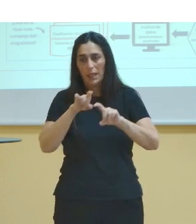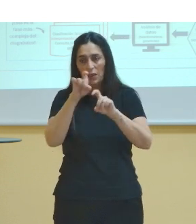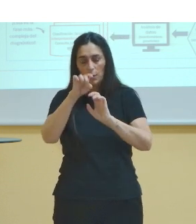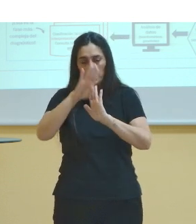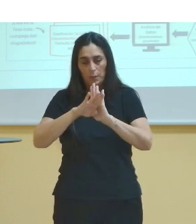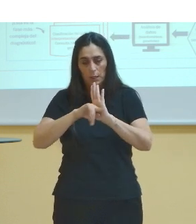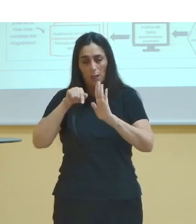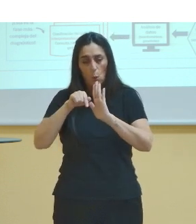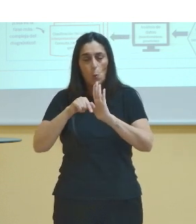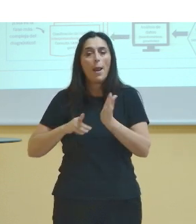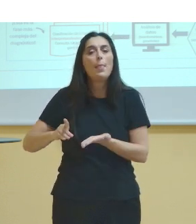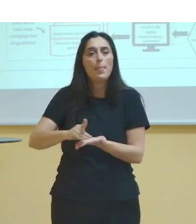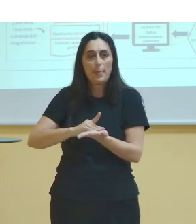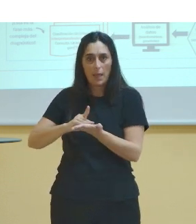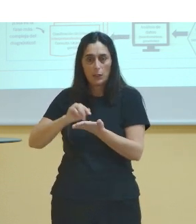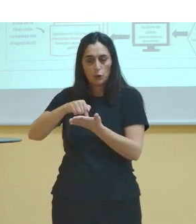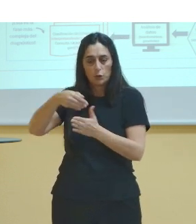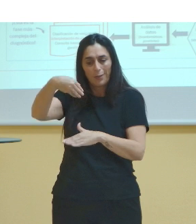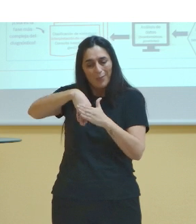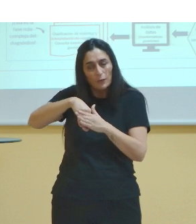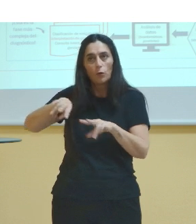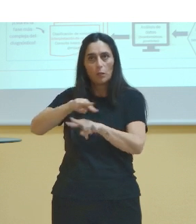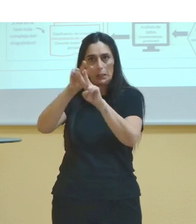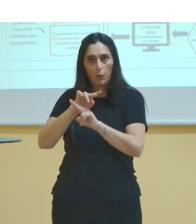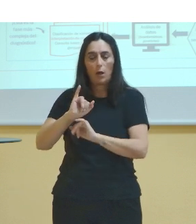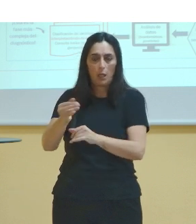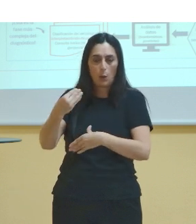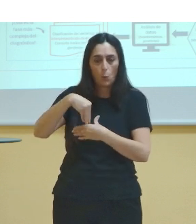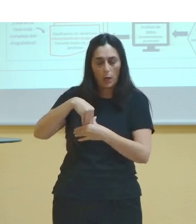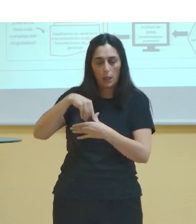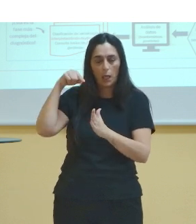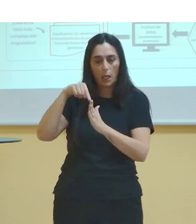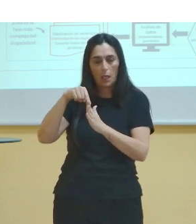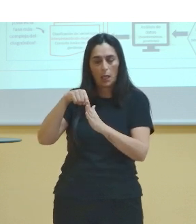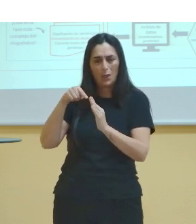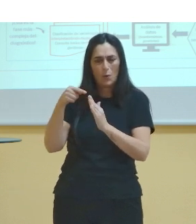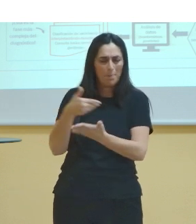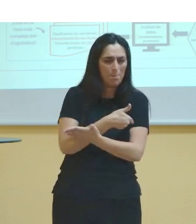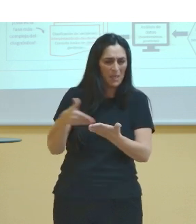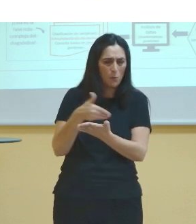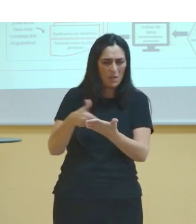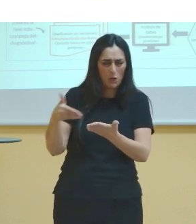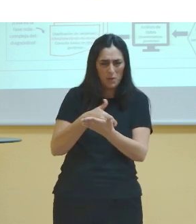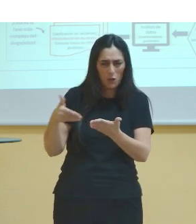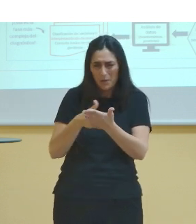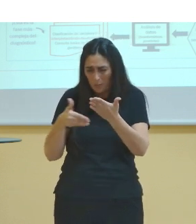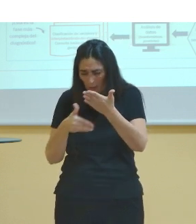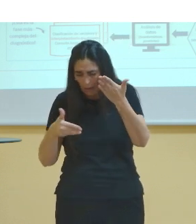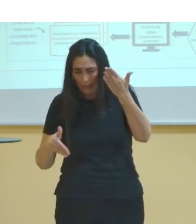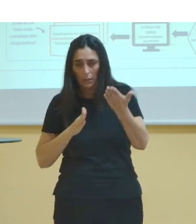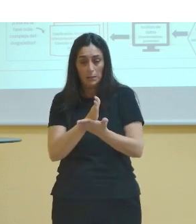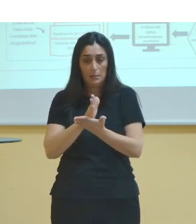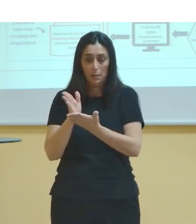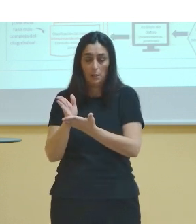tienen de referencia unas bases de datos internacionales en donde hay millones y millones de secuencias. Y claro, luego tiene que